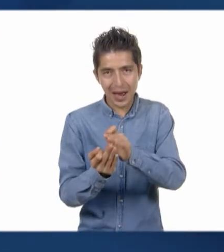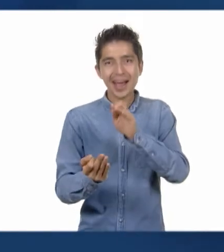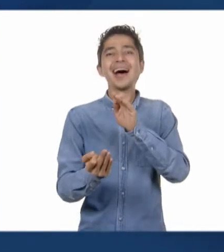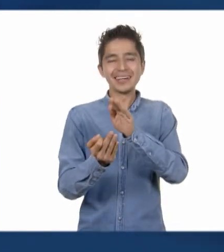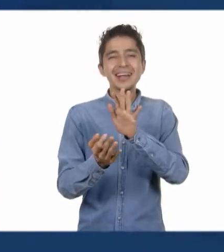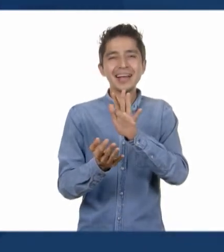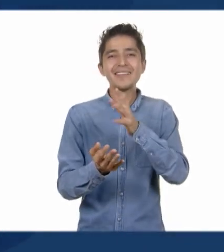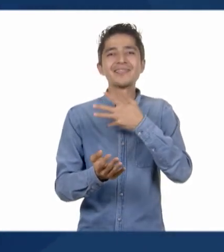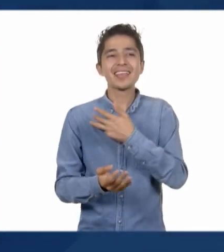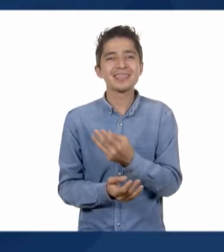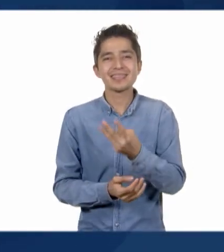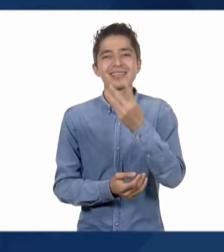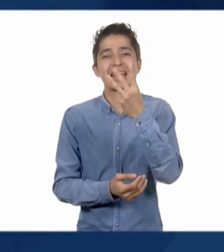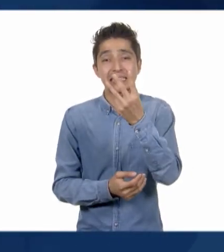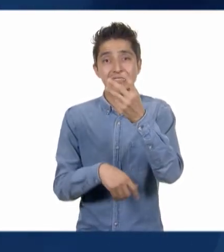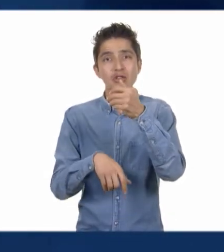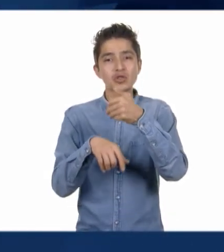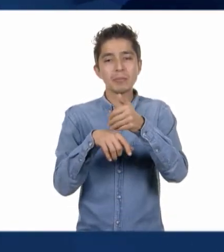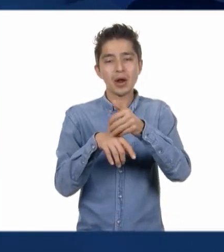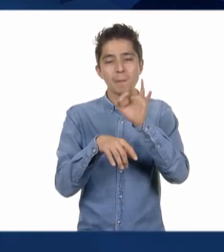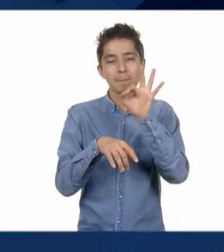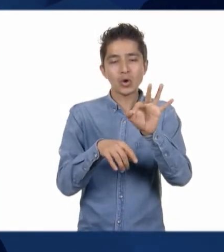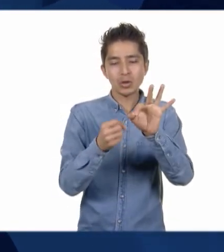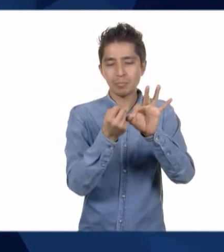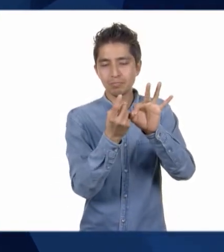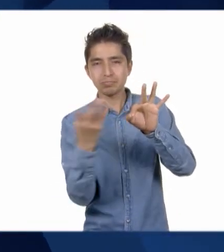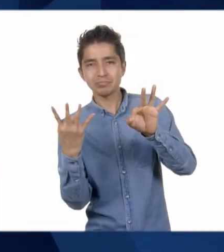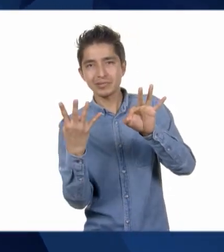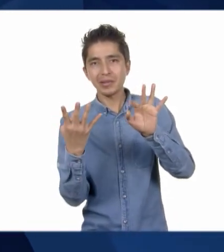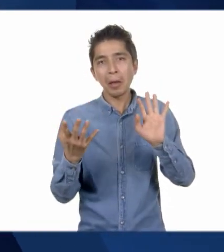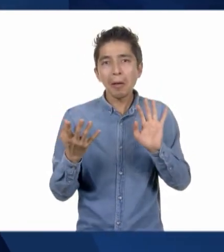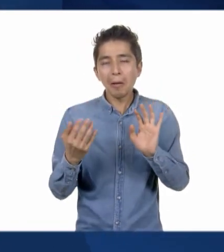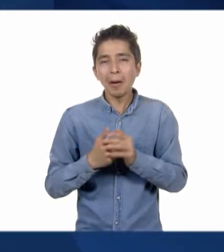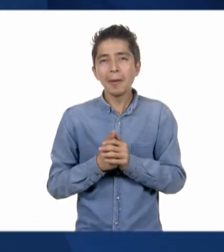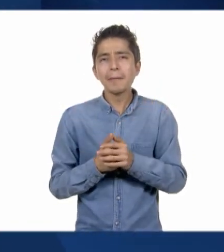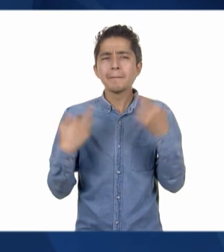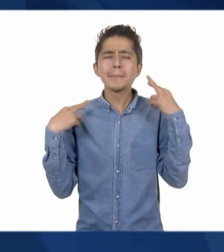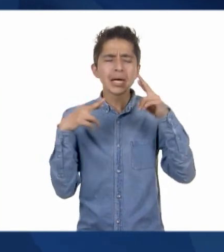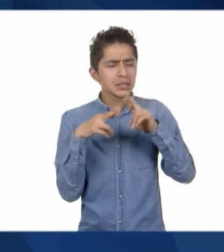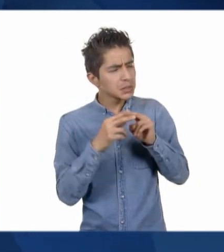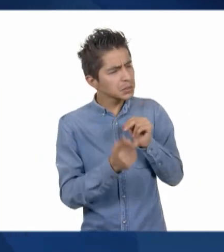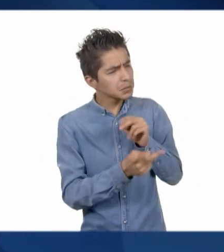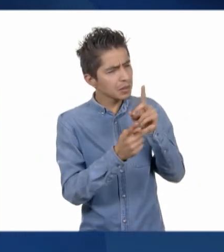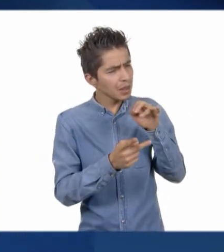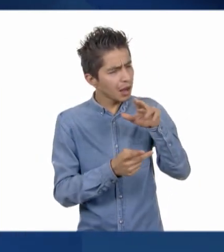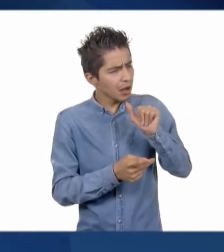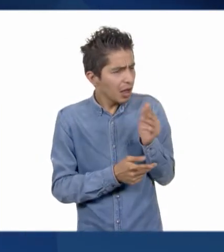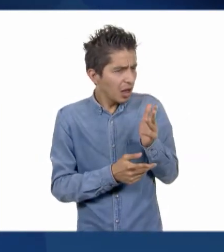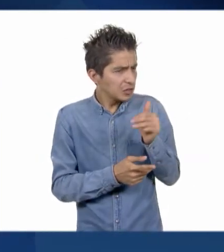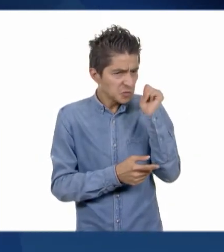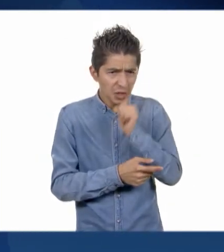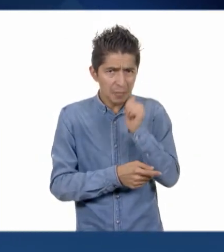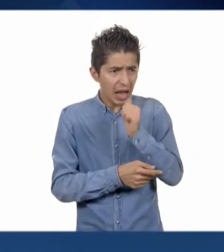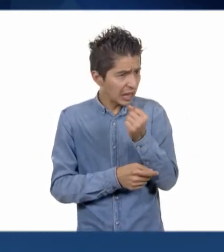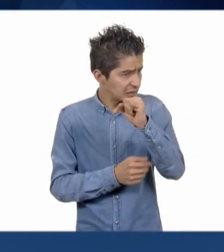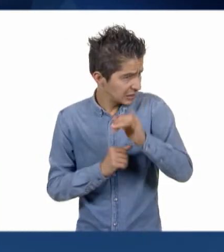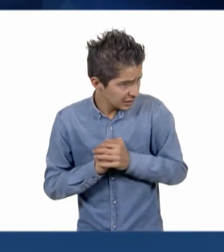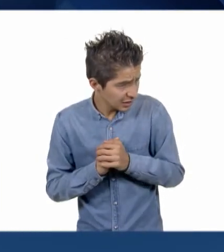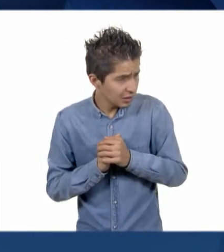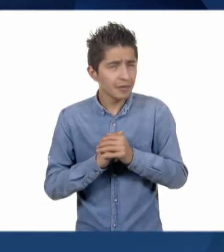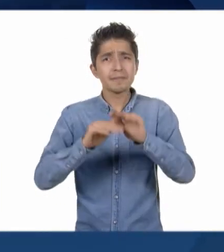3 posiciones después del punto. Maestra Diana, ¿pero eso sucede siempre? Tú dime, ¿crees